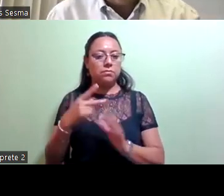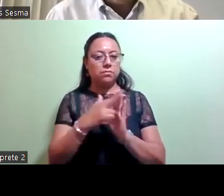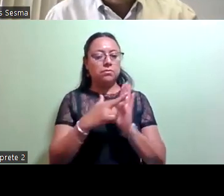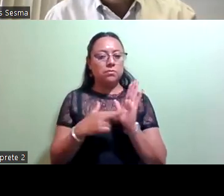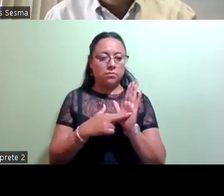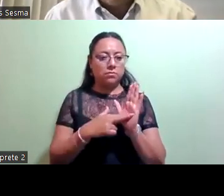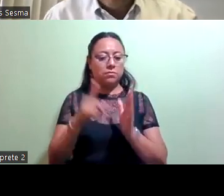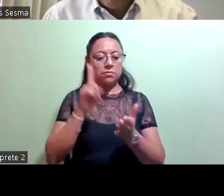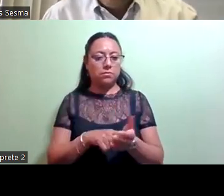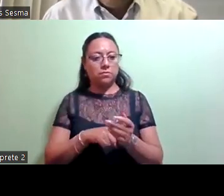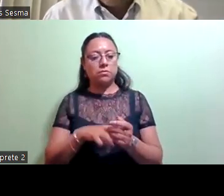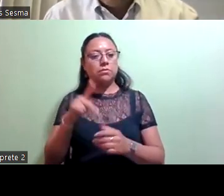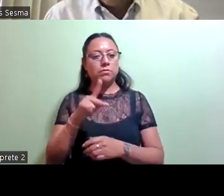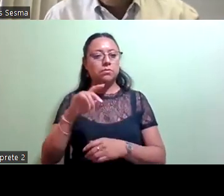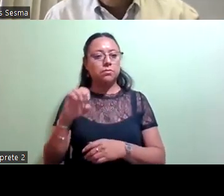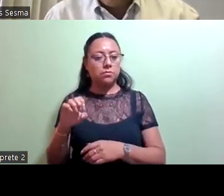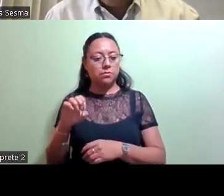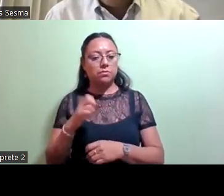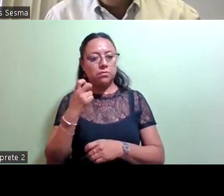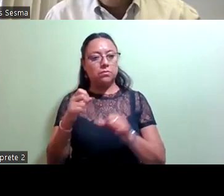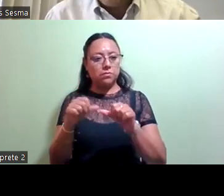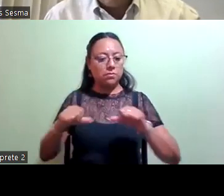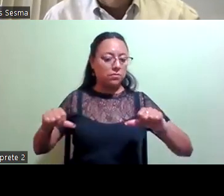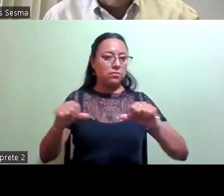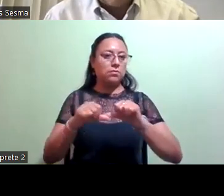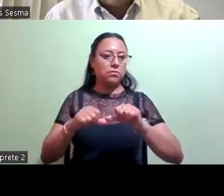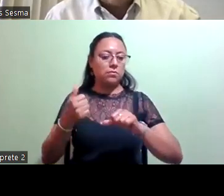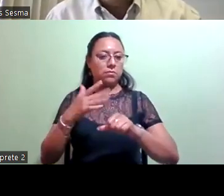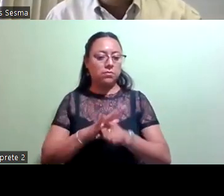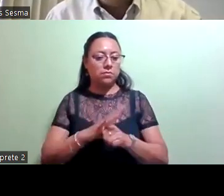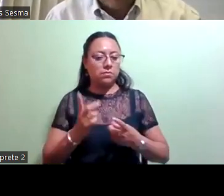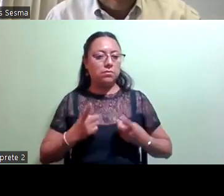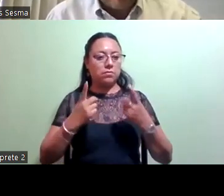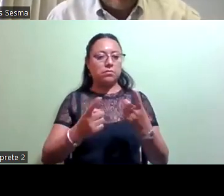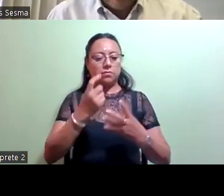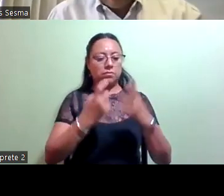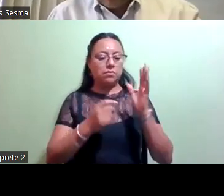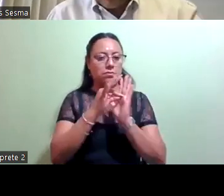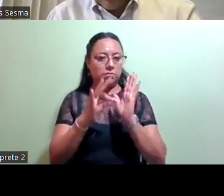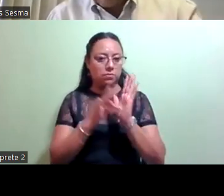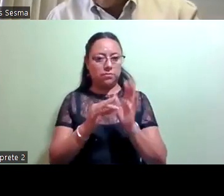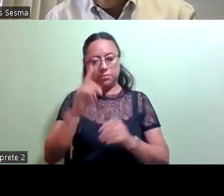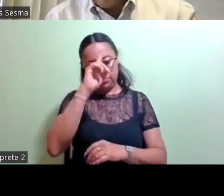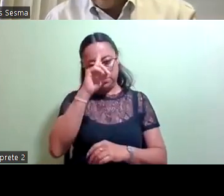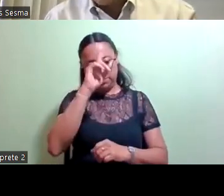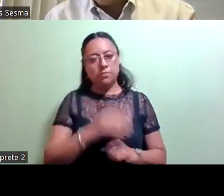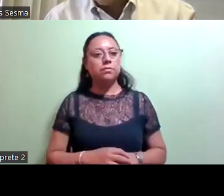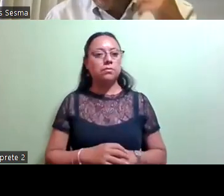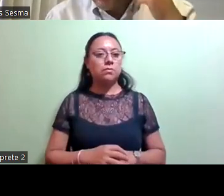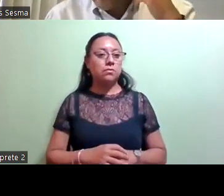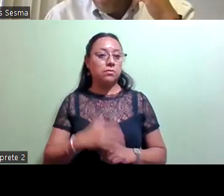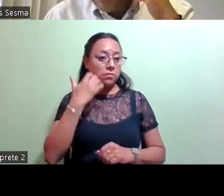Interior del Poder Ejecutivo, en esta unidad administrativa emite las siguientes consideraciones. No sé si quiera que lea